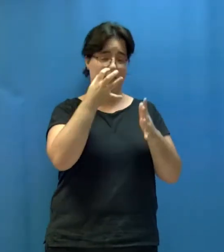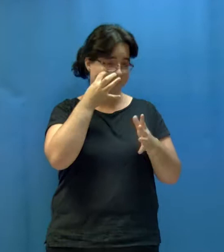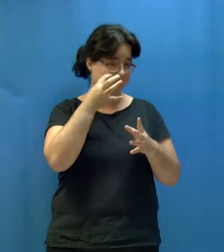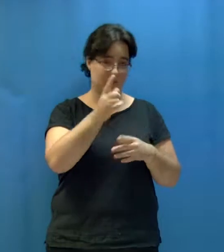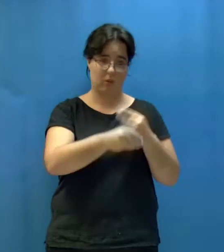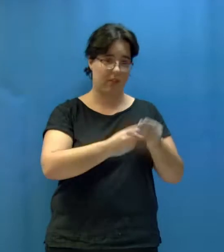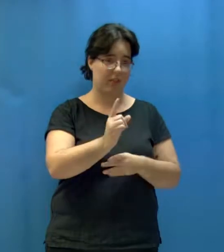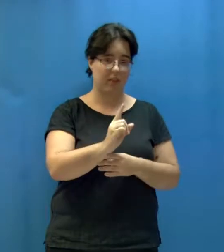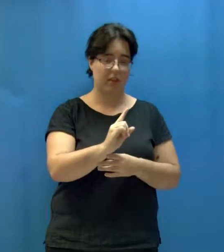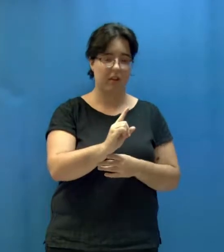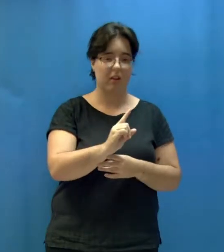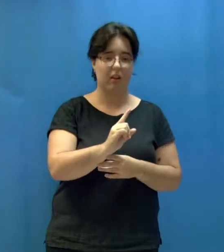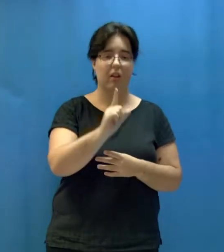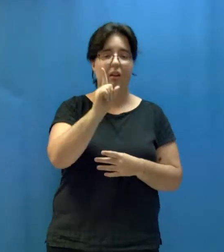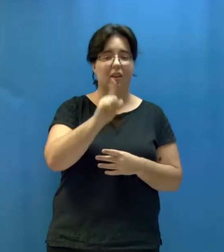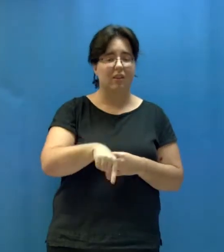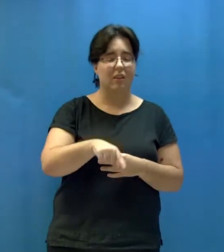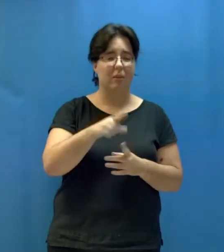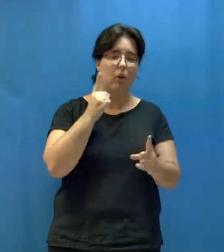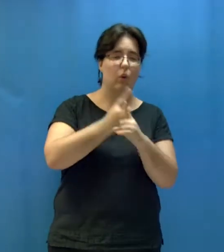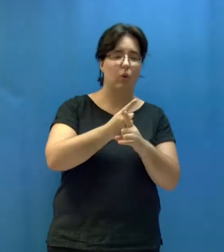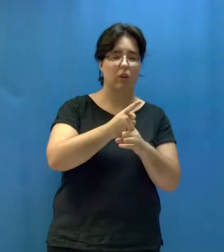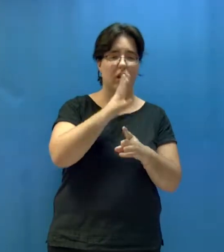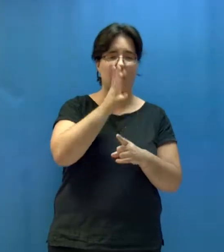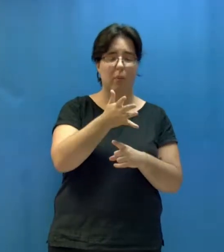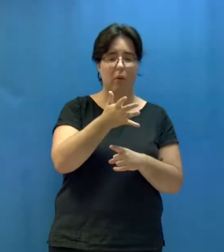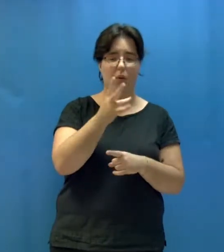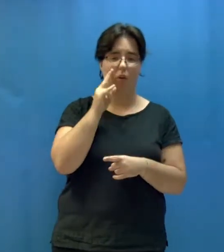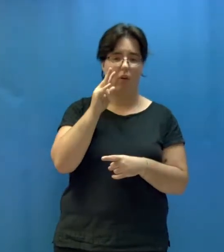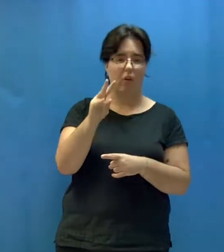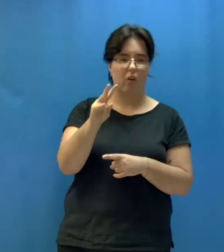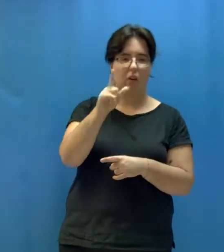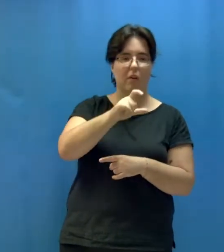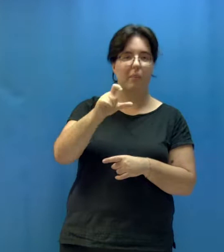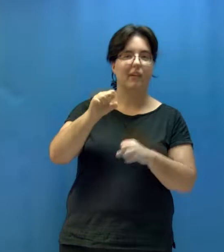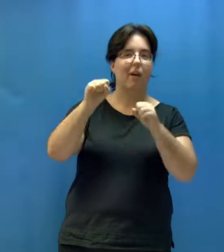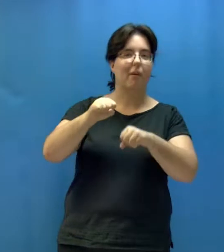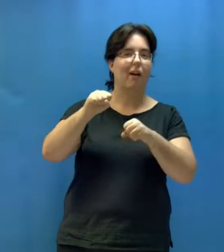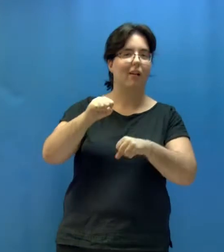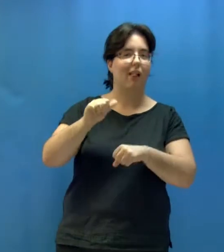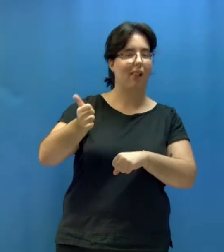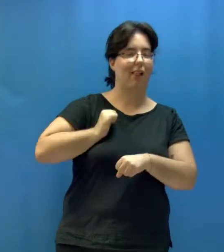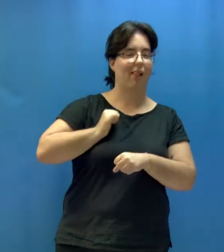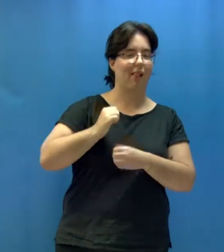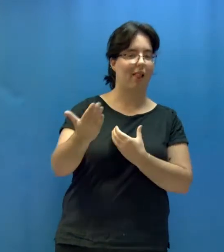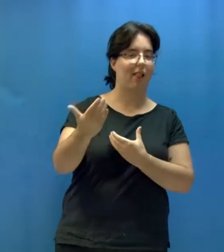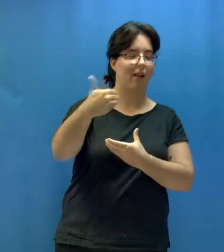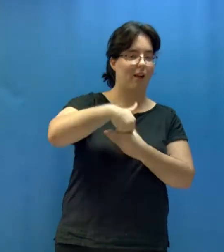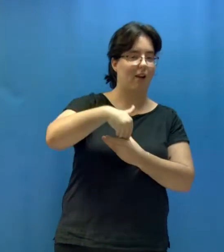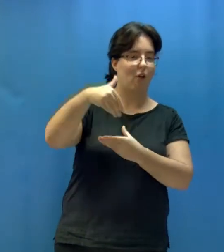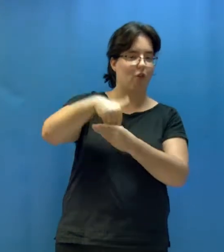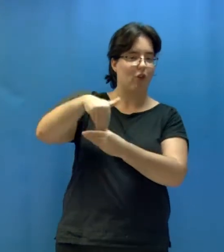por el trasfondo. No se puede ver en los mayores más una cantera de votos que ciudadanos a los que escuchar. Con su